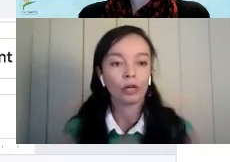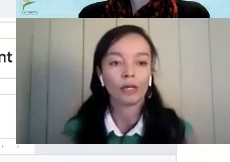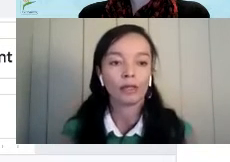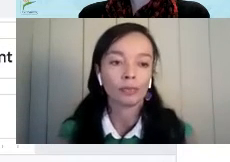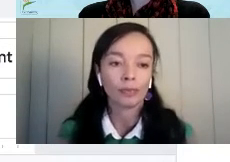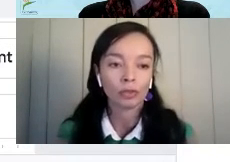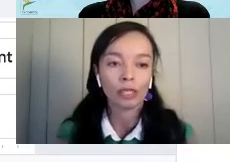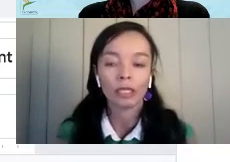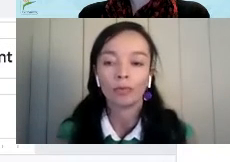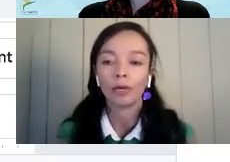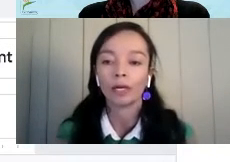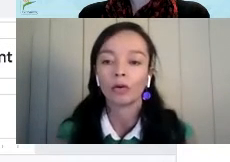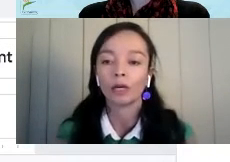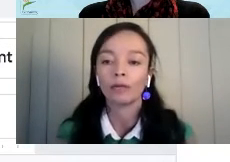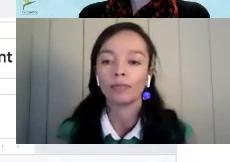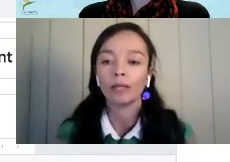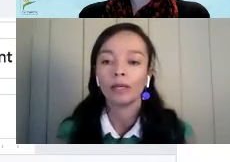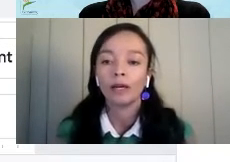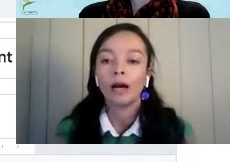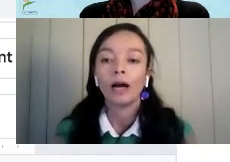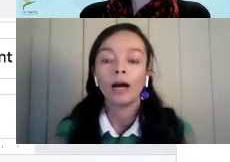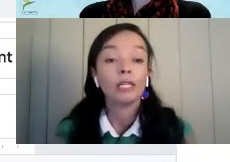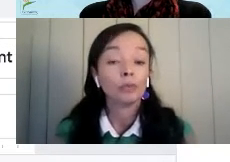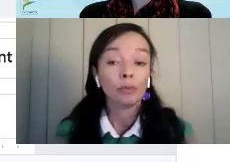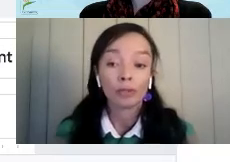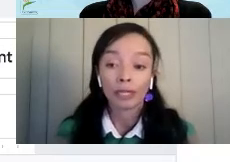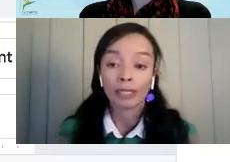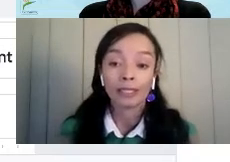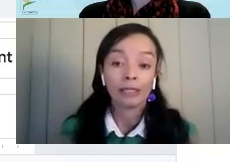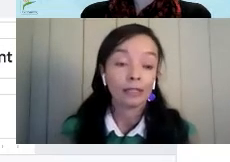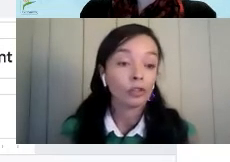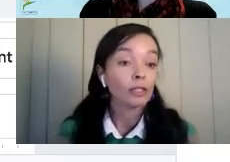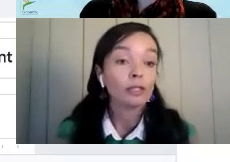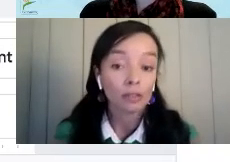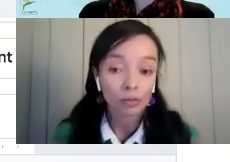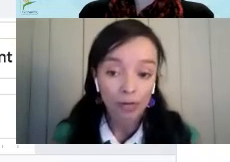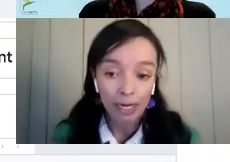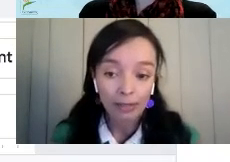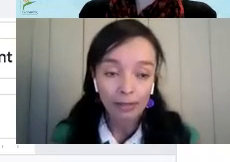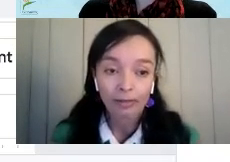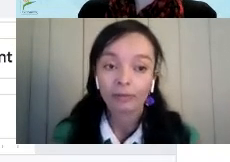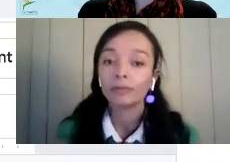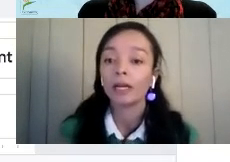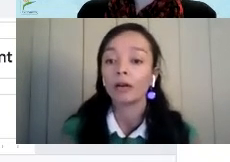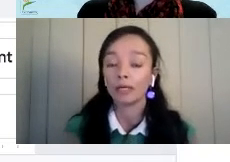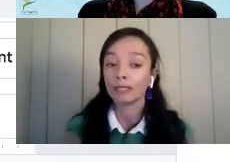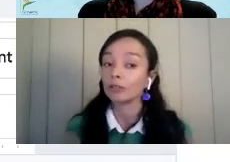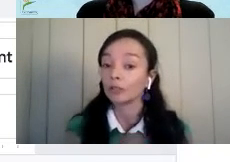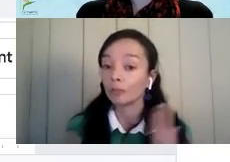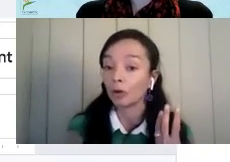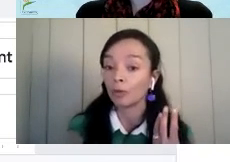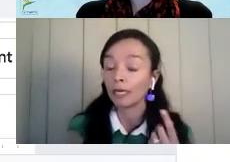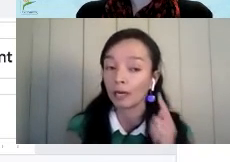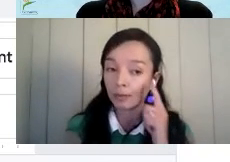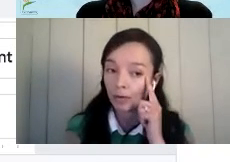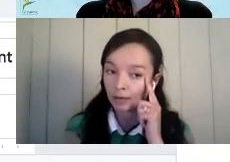gusto la voy a tener para ustedes y la pueden recoger. Es muy importante las indicaciones sensoriales. Acuérdense, ellos no